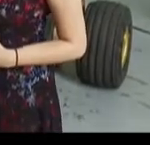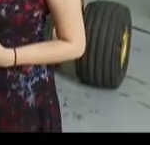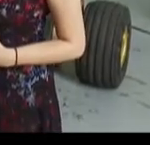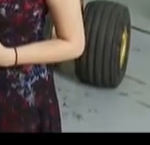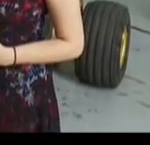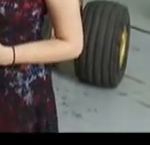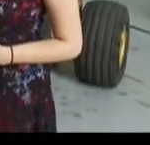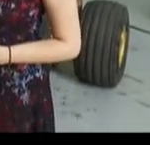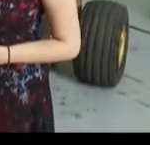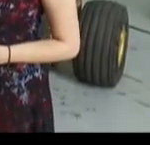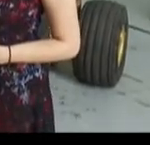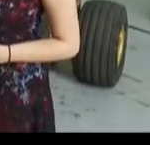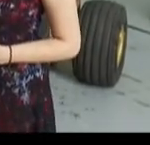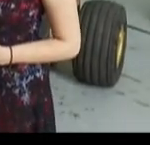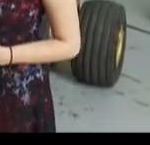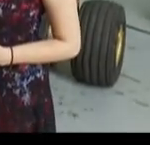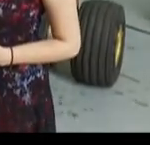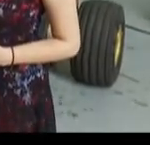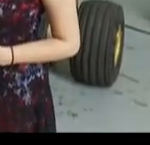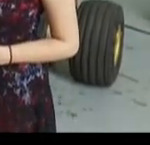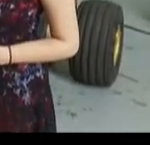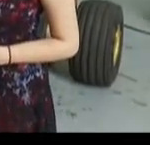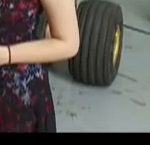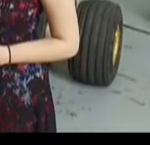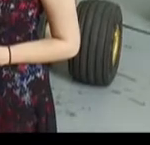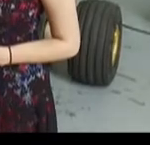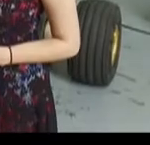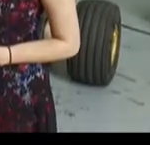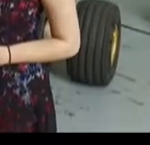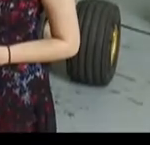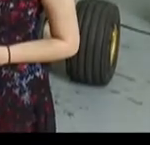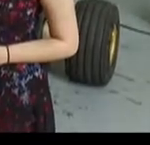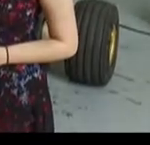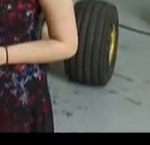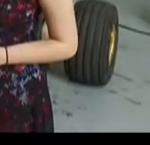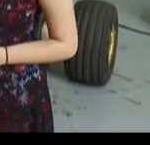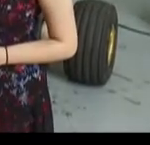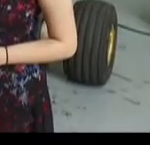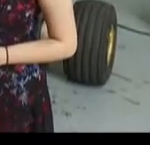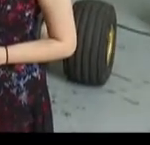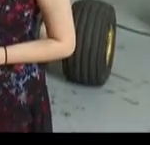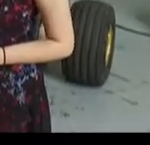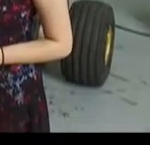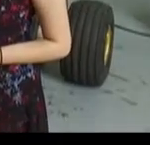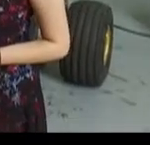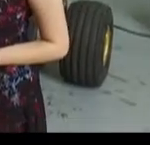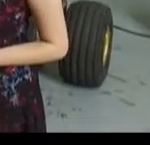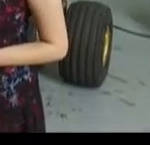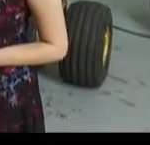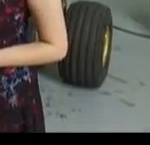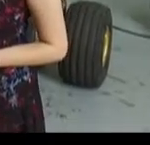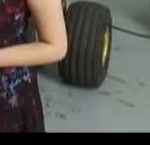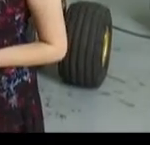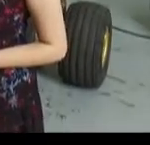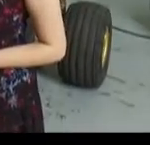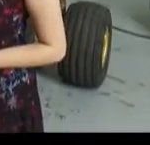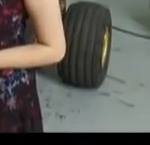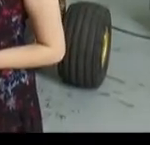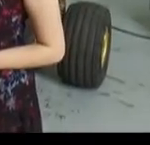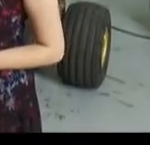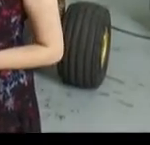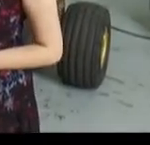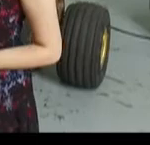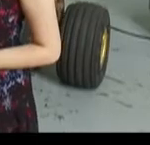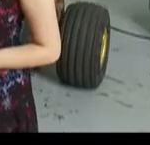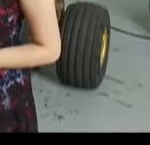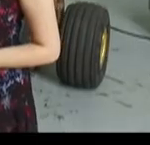de STEM, ¿no? Ciencia y tecnología, y que estén preparados porque nunca saben qué oportunidad va a salir, o que ellos creen su propia oportunidad, ¿no? Ahorita